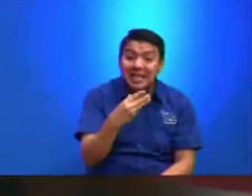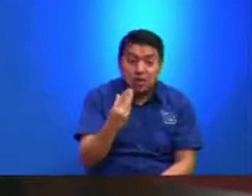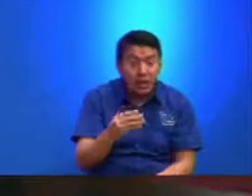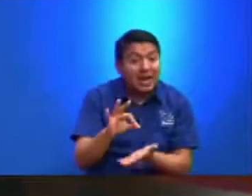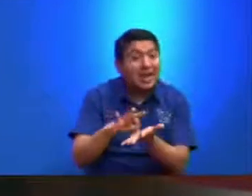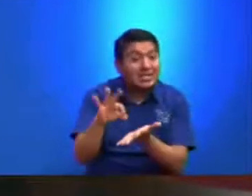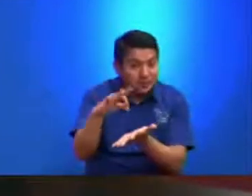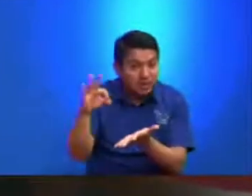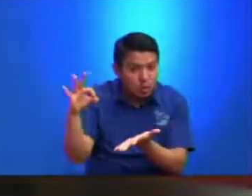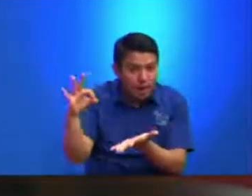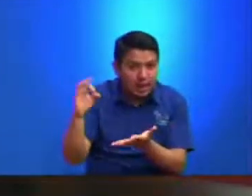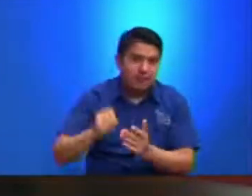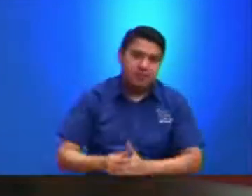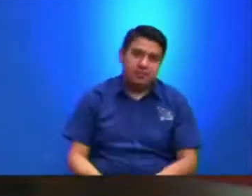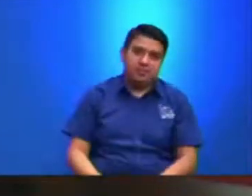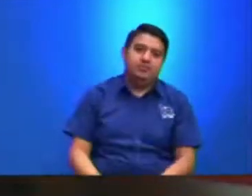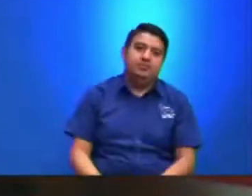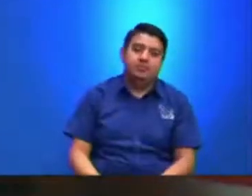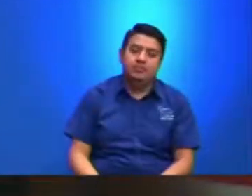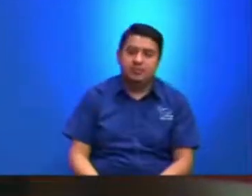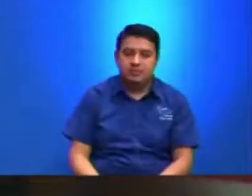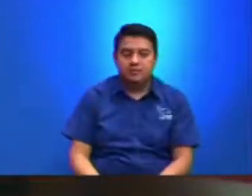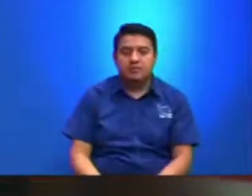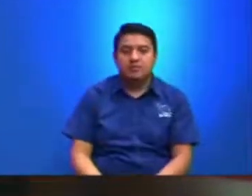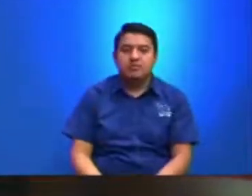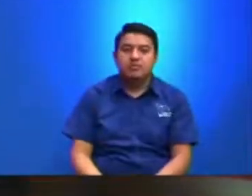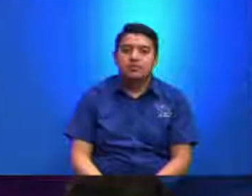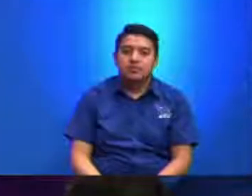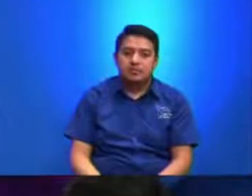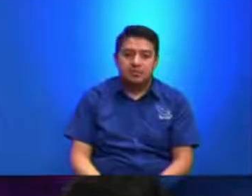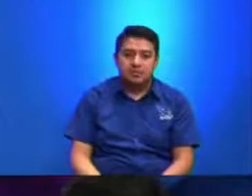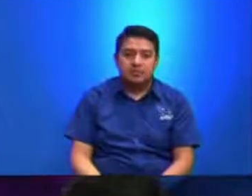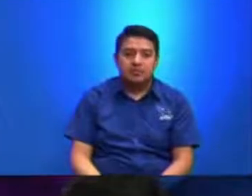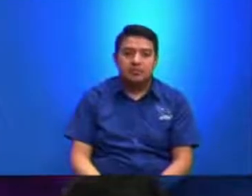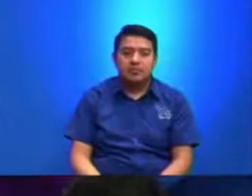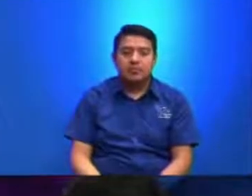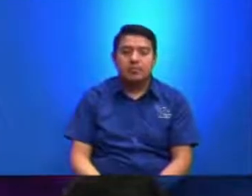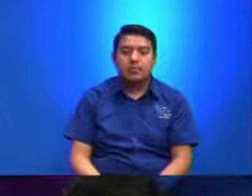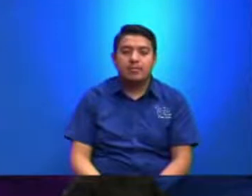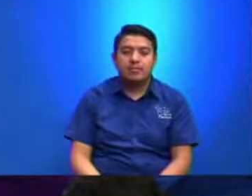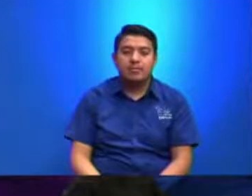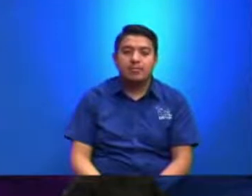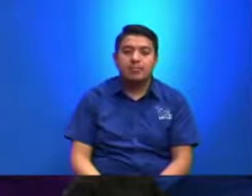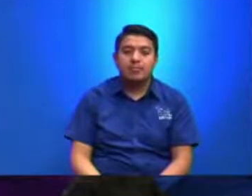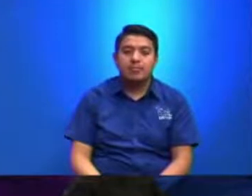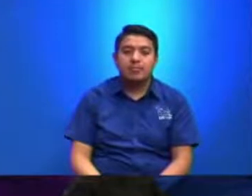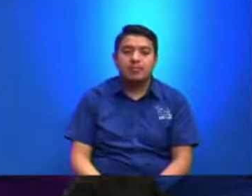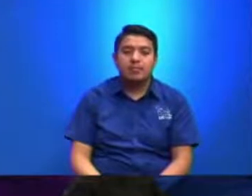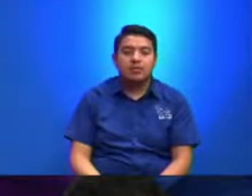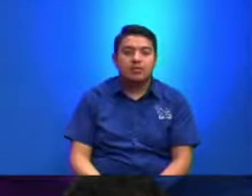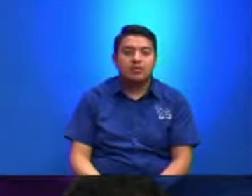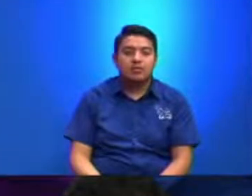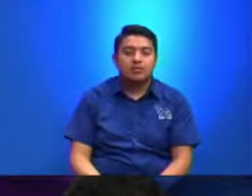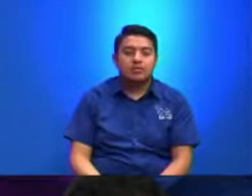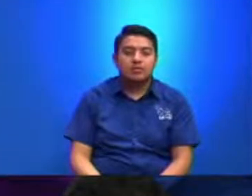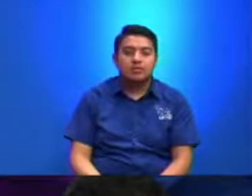Amén, amén, hermano. Buenos días. Ah, bueno. Sí, de verdad, creo que esa es una de las